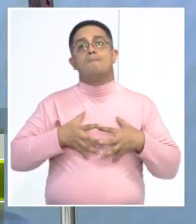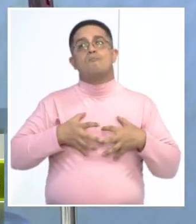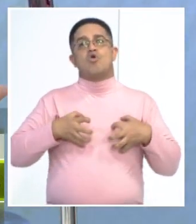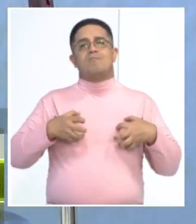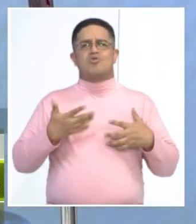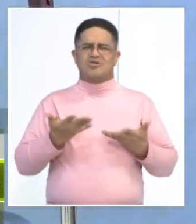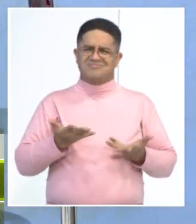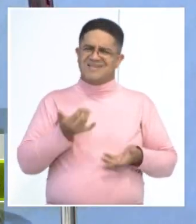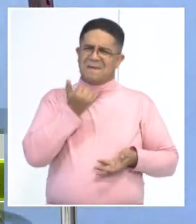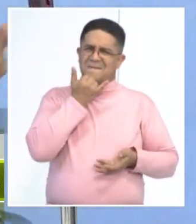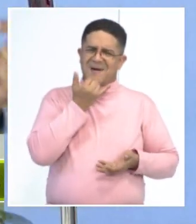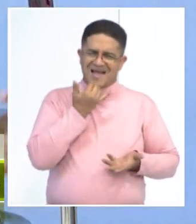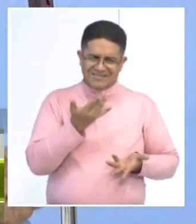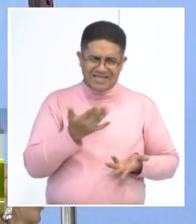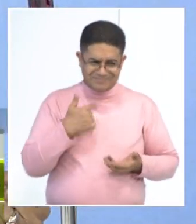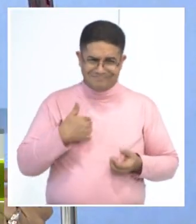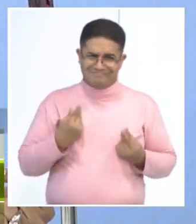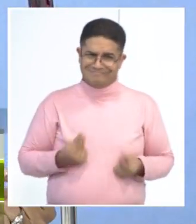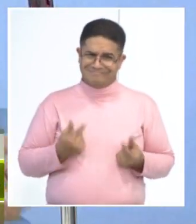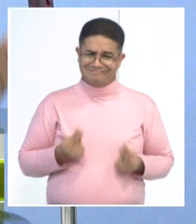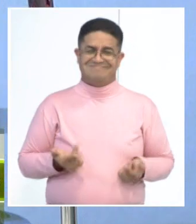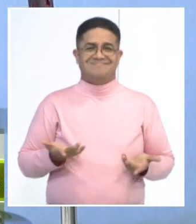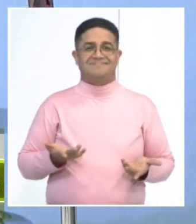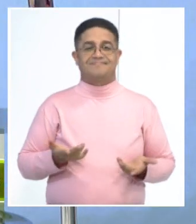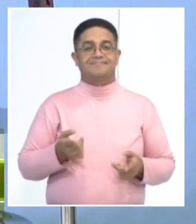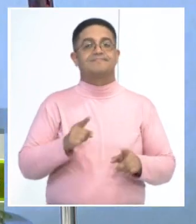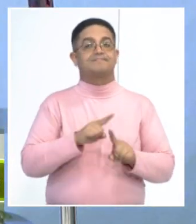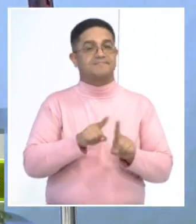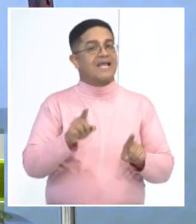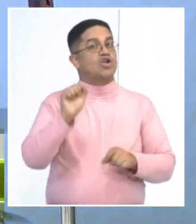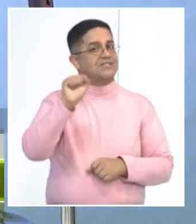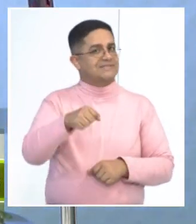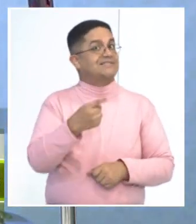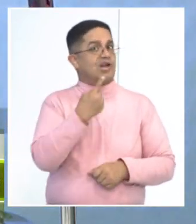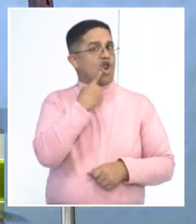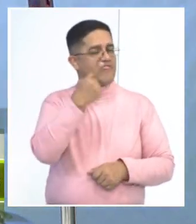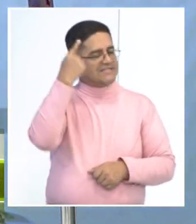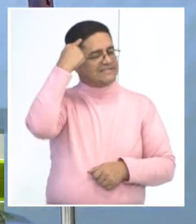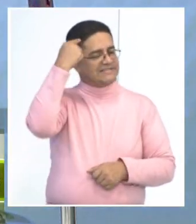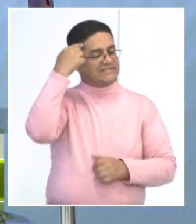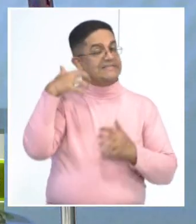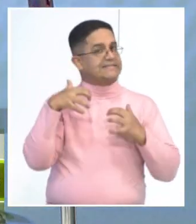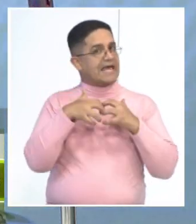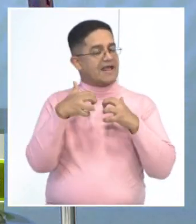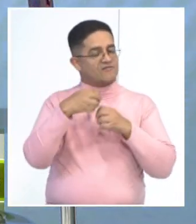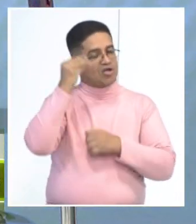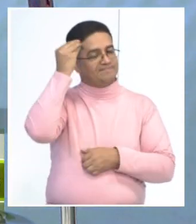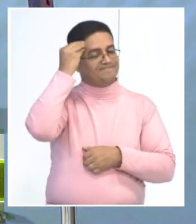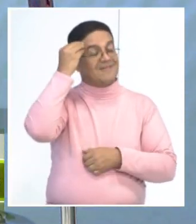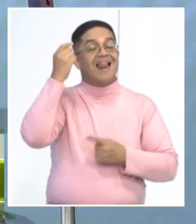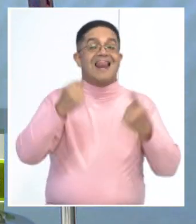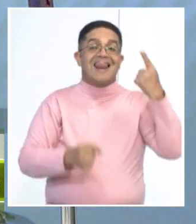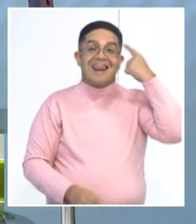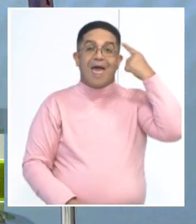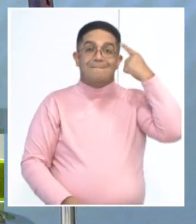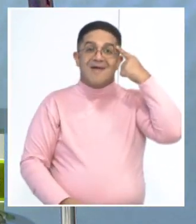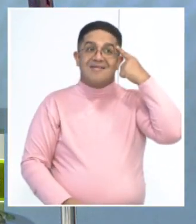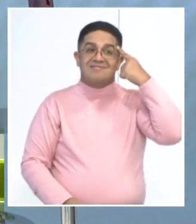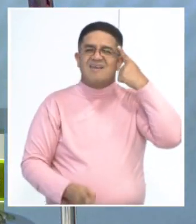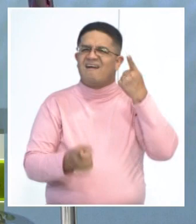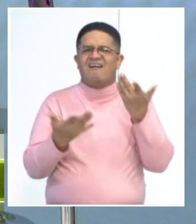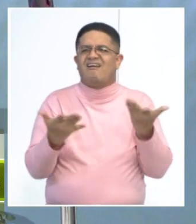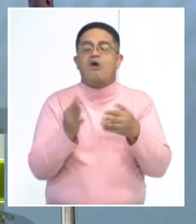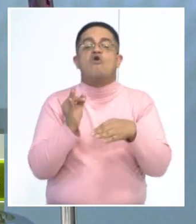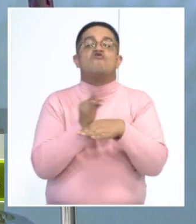¿qué te pasa? Reacciona. Pero sí se lo decimos al cerebro. Recuerden todos que la mente es el conjunto de